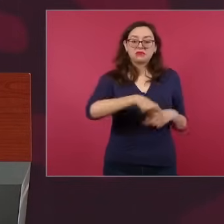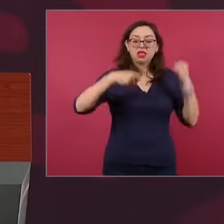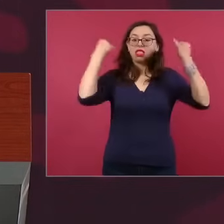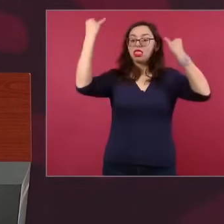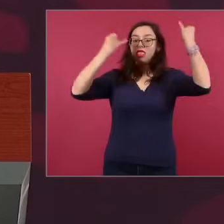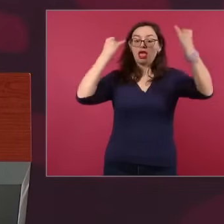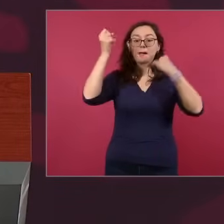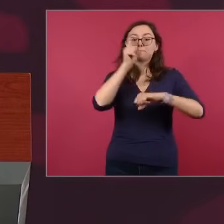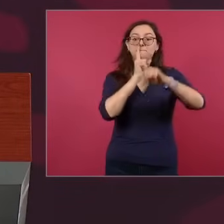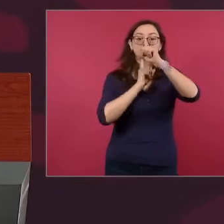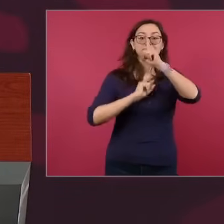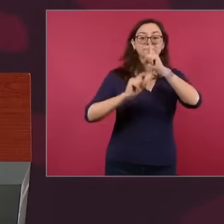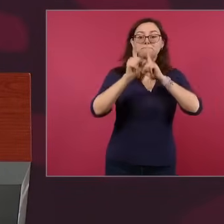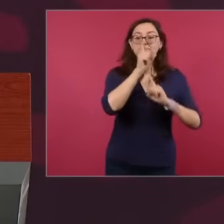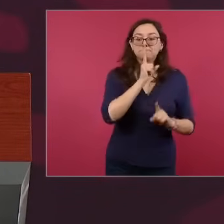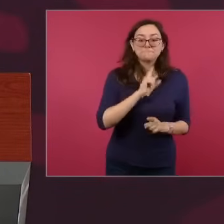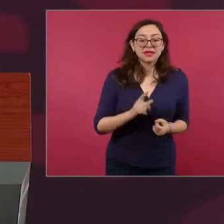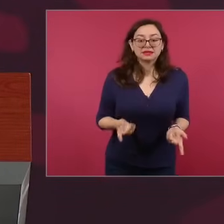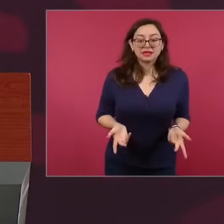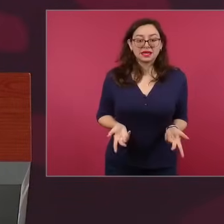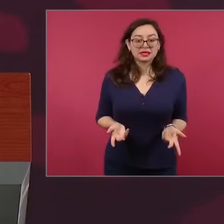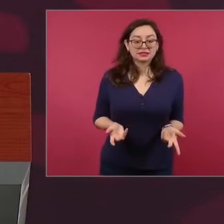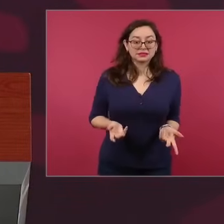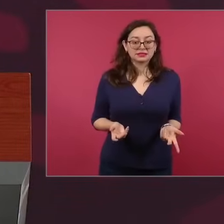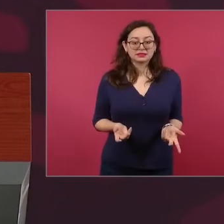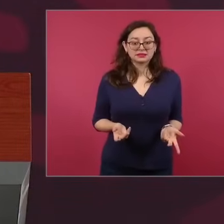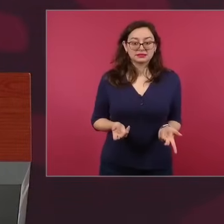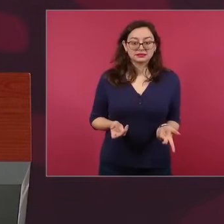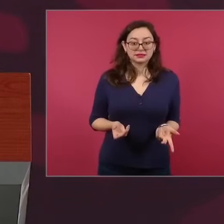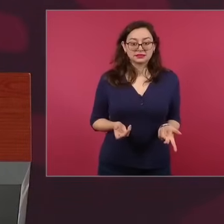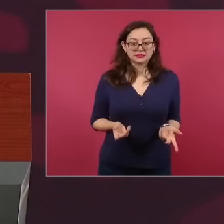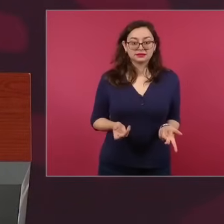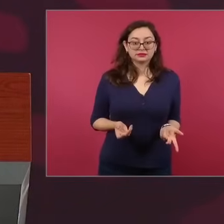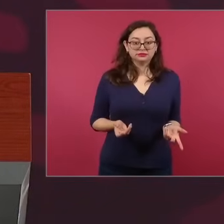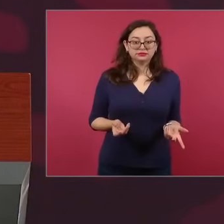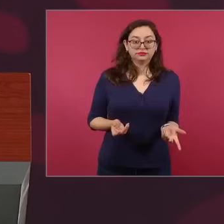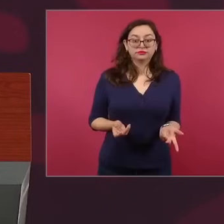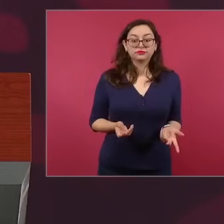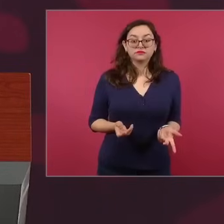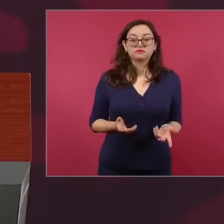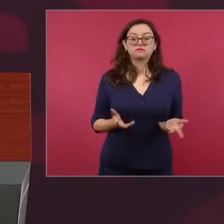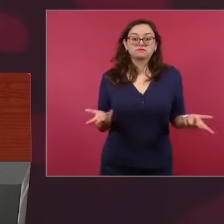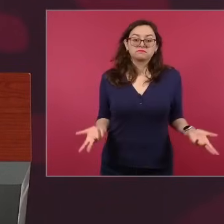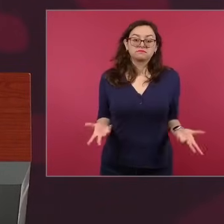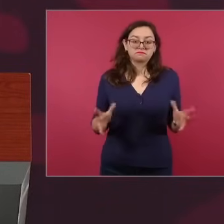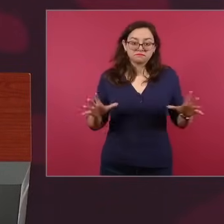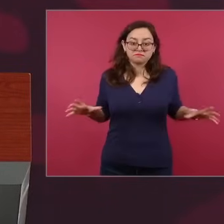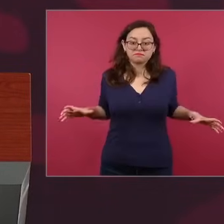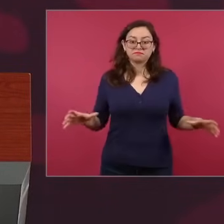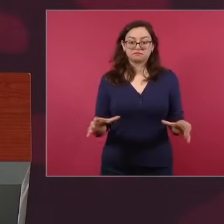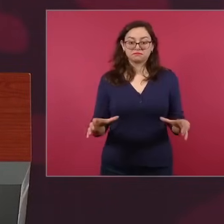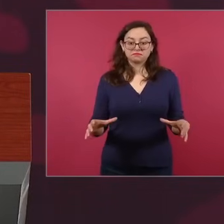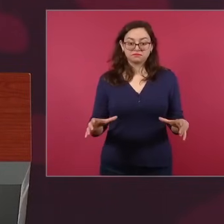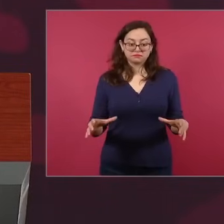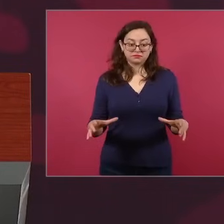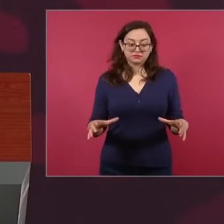calumniadores nuestros adversarios del bloque conservador, porque así es la derecha en